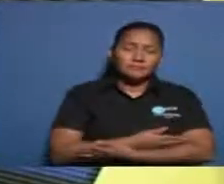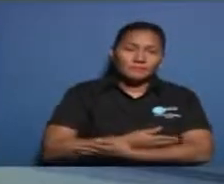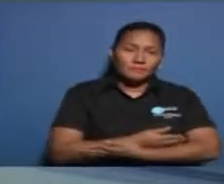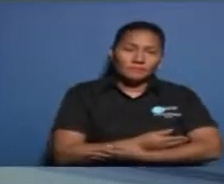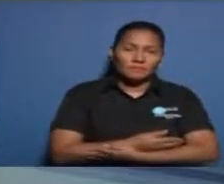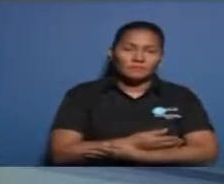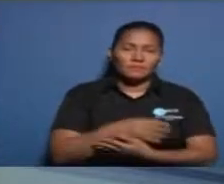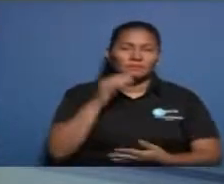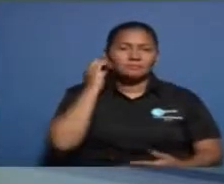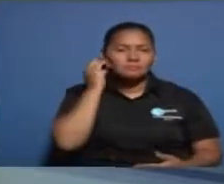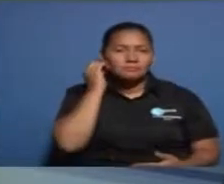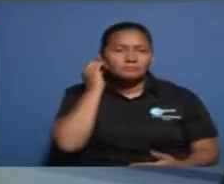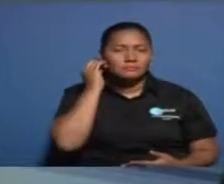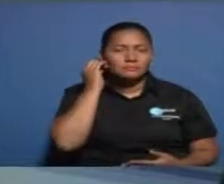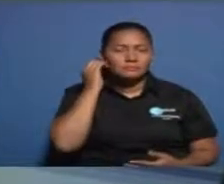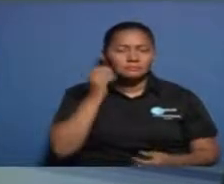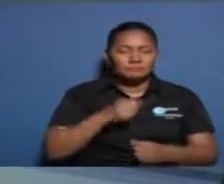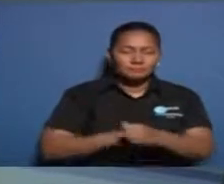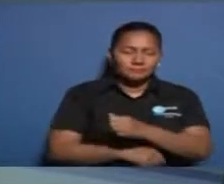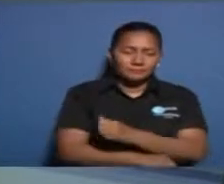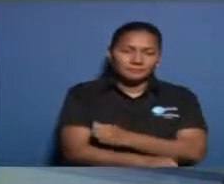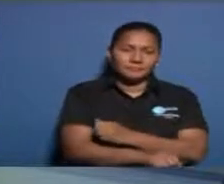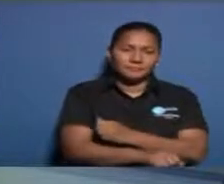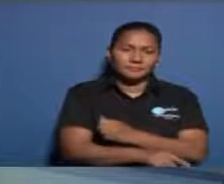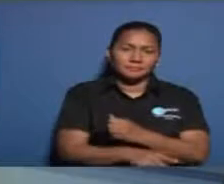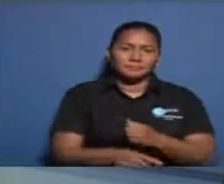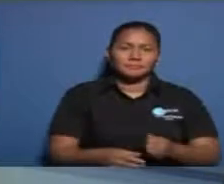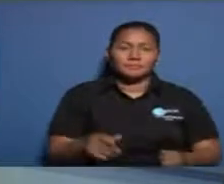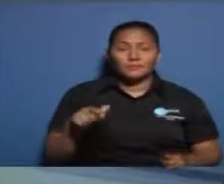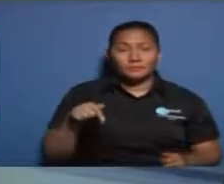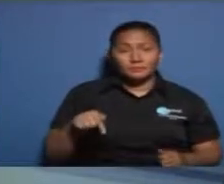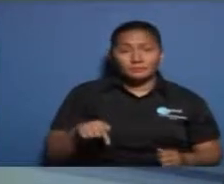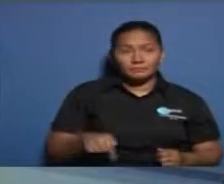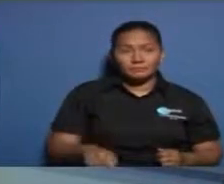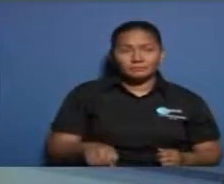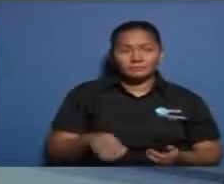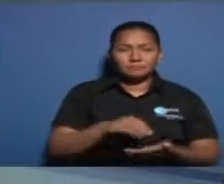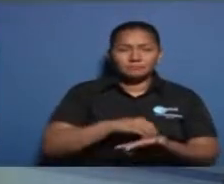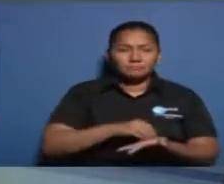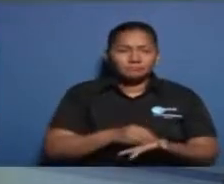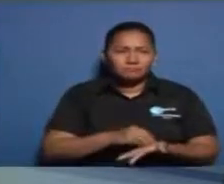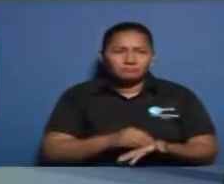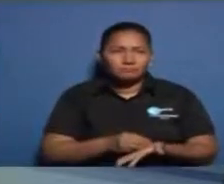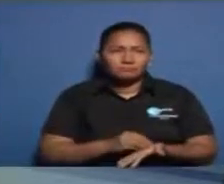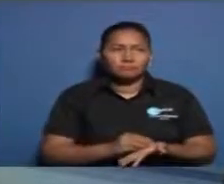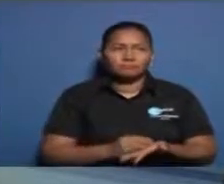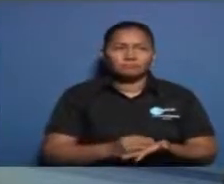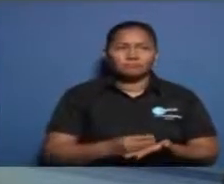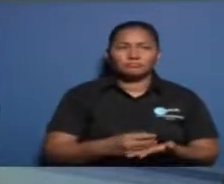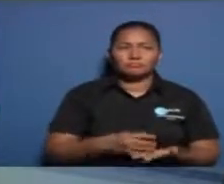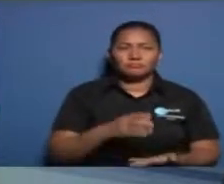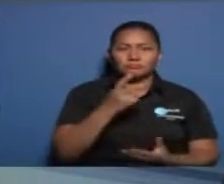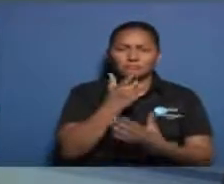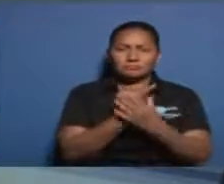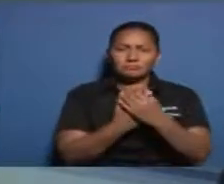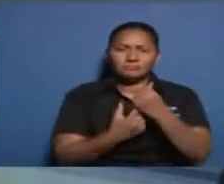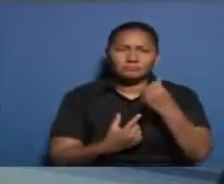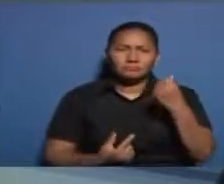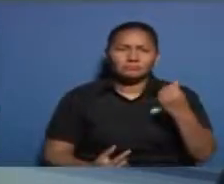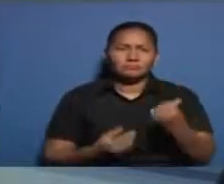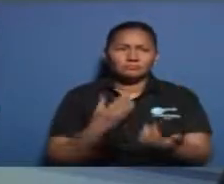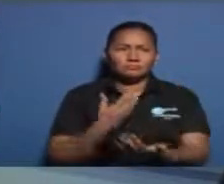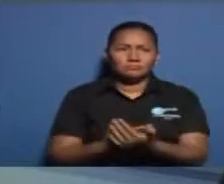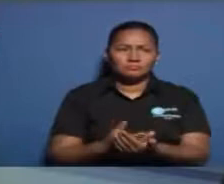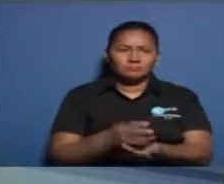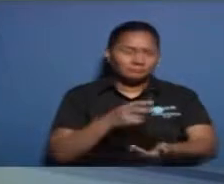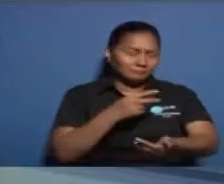hasta el día de hoy existe la incertidumbre y que sólo se puede comprobar con exámenes de adn sobre la paternidad